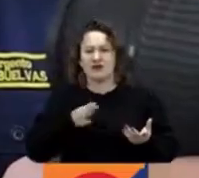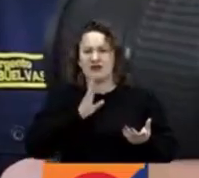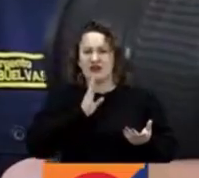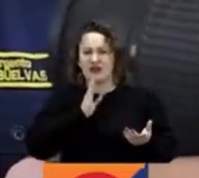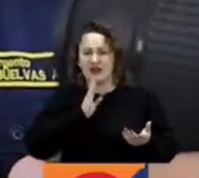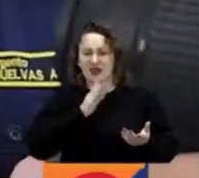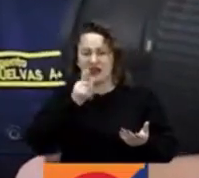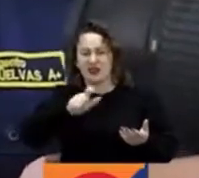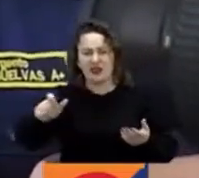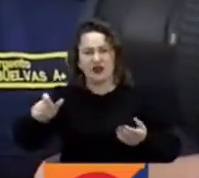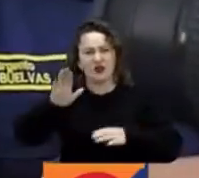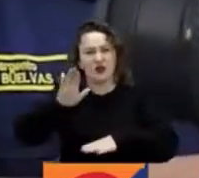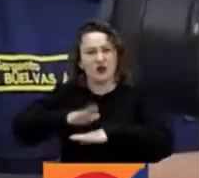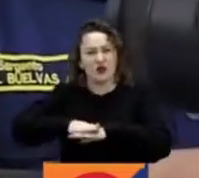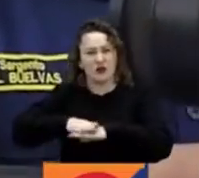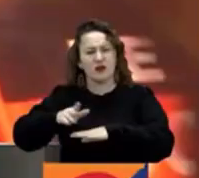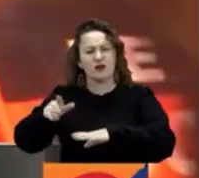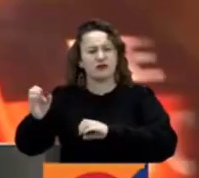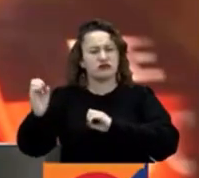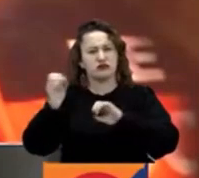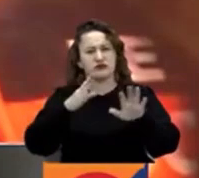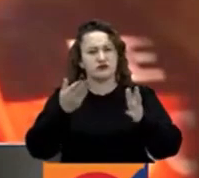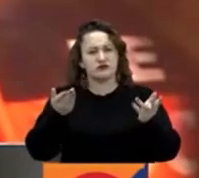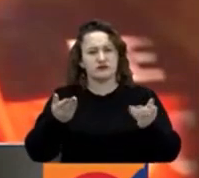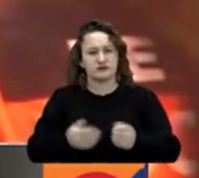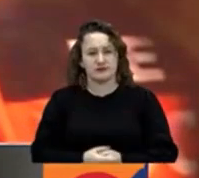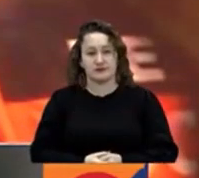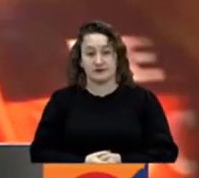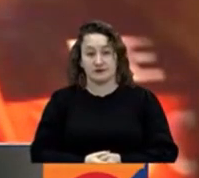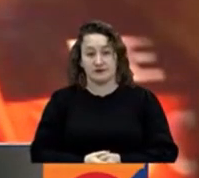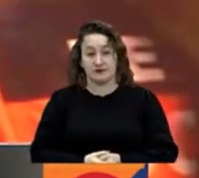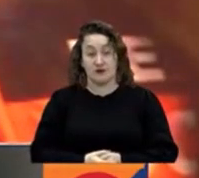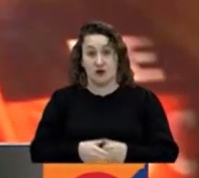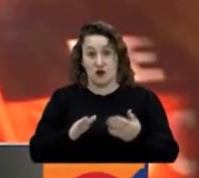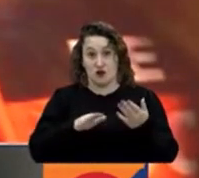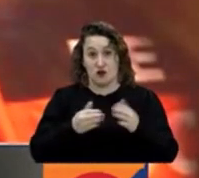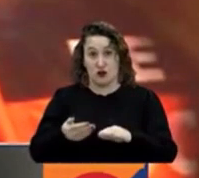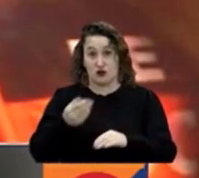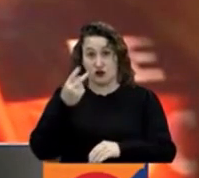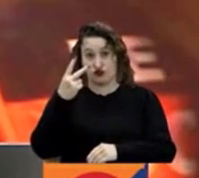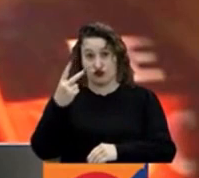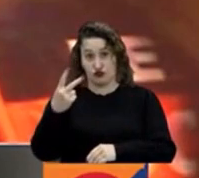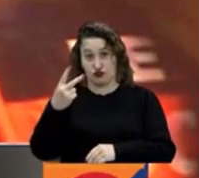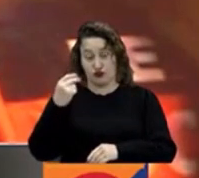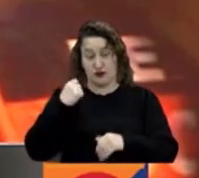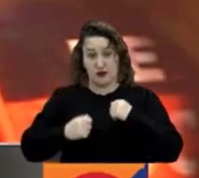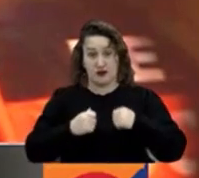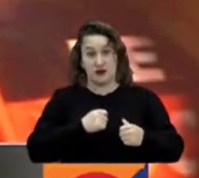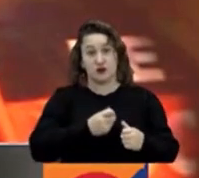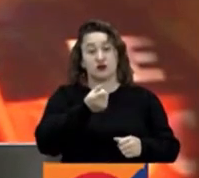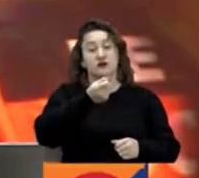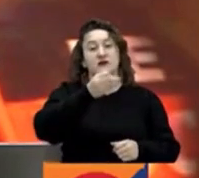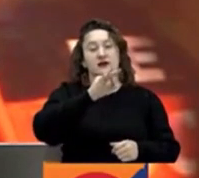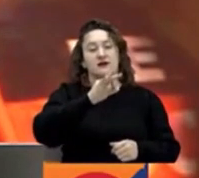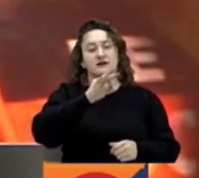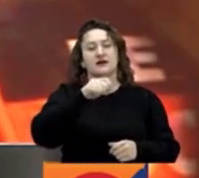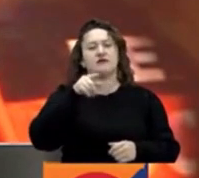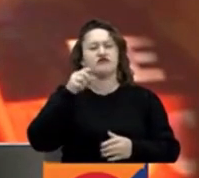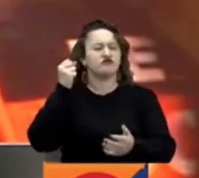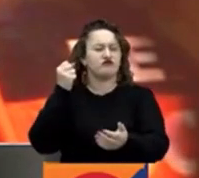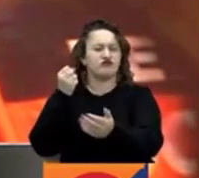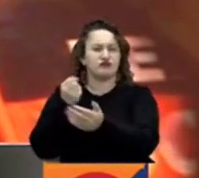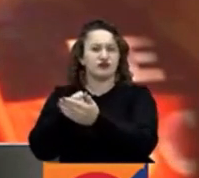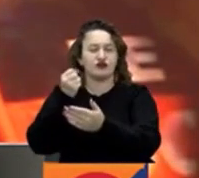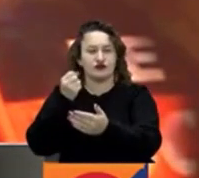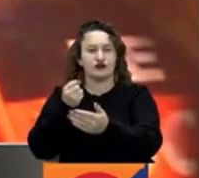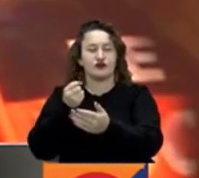y cómo nos la dejaron allí abandonada. 2 muertos y 13 heridos dejó el accidente de un bus intermunicipal en la vía